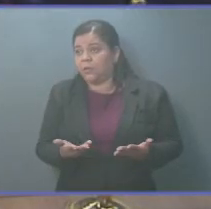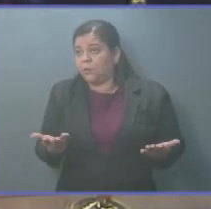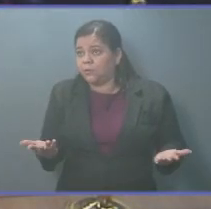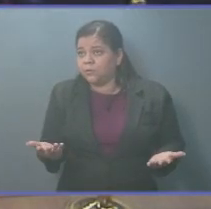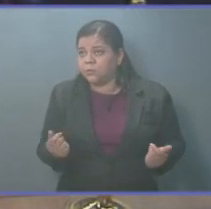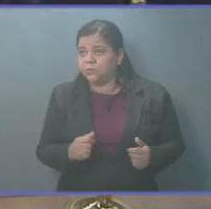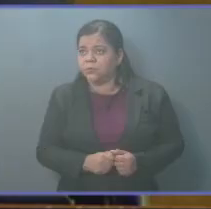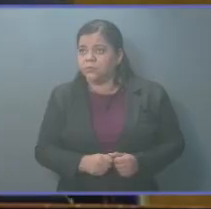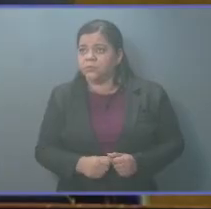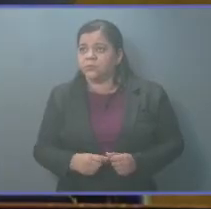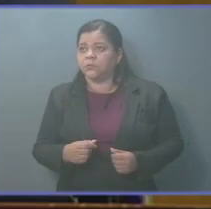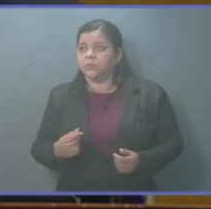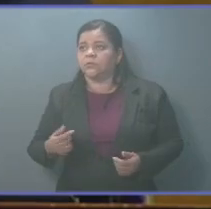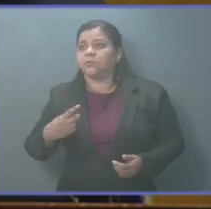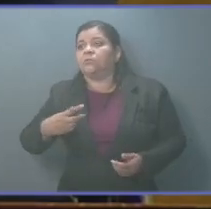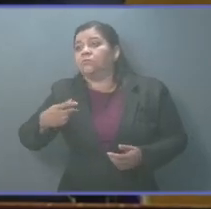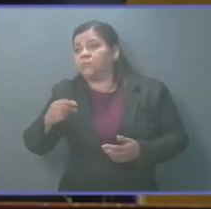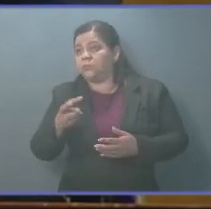Ministro de Defensa.